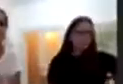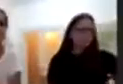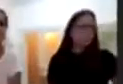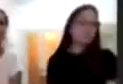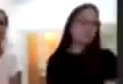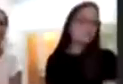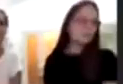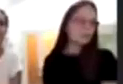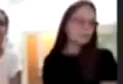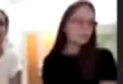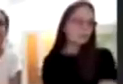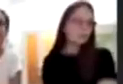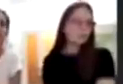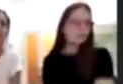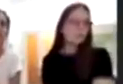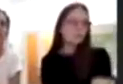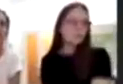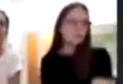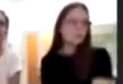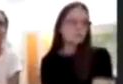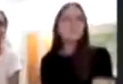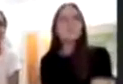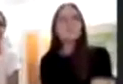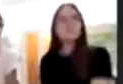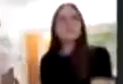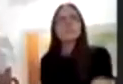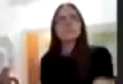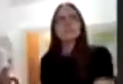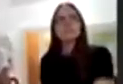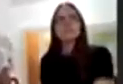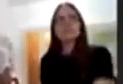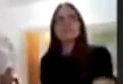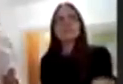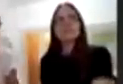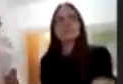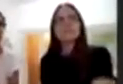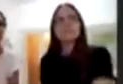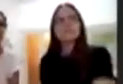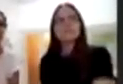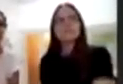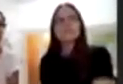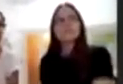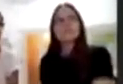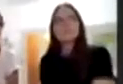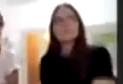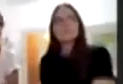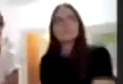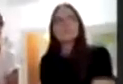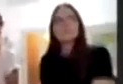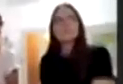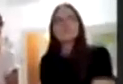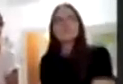expandirse. Y, por último, insertar elementos favorecedores de especies de fauna concreta, como cajas